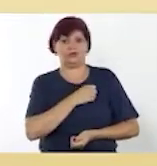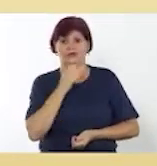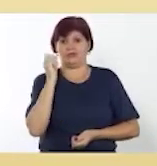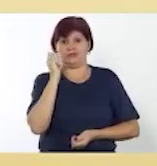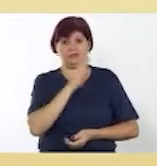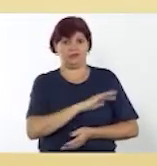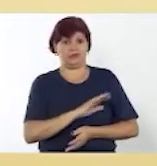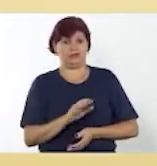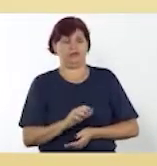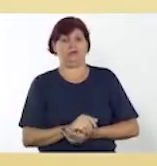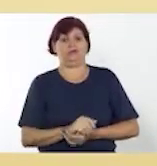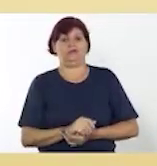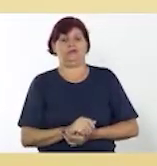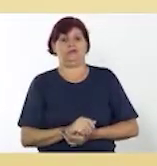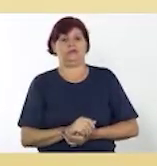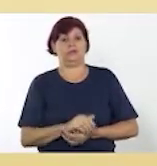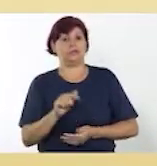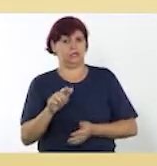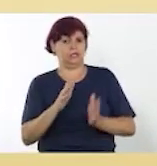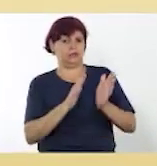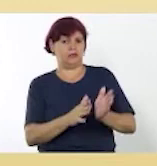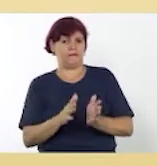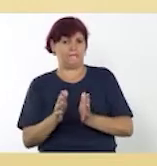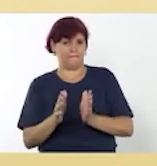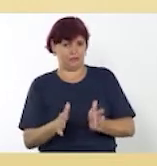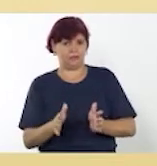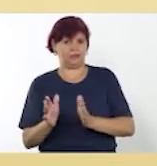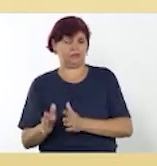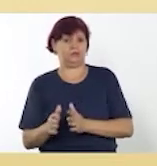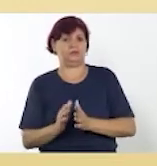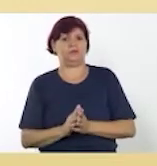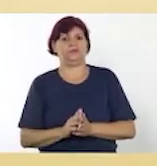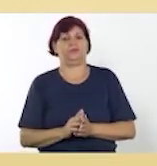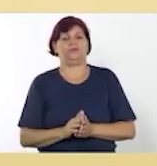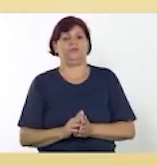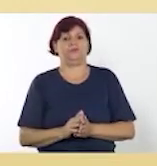No quería terminar esta parte de